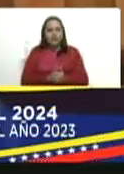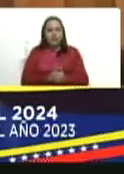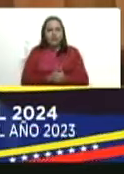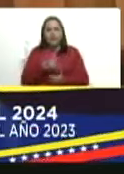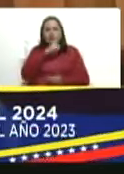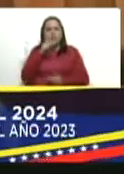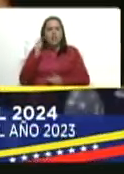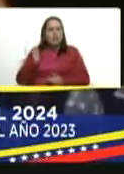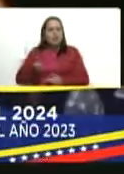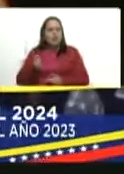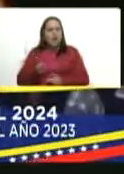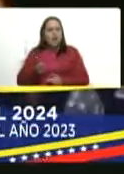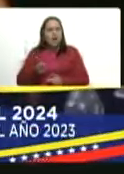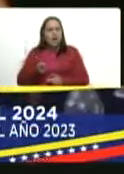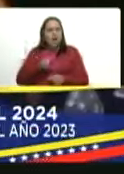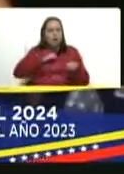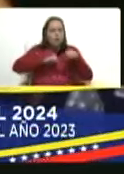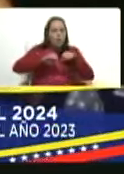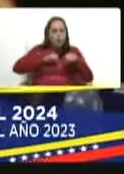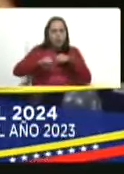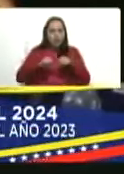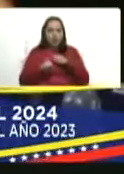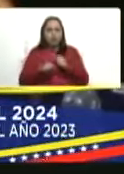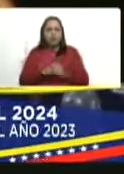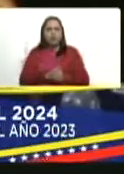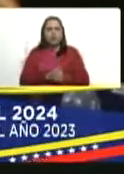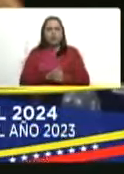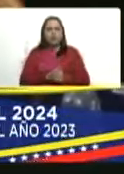el Tribunal Móvil.